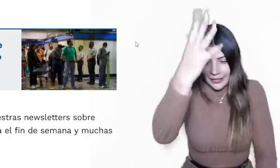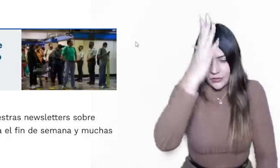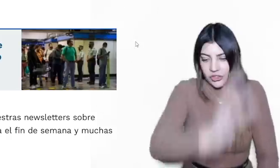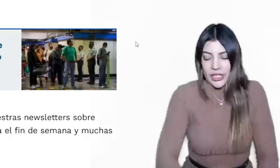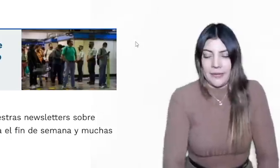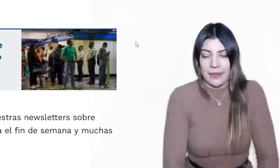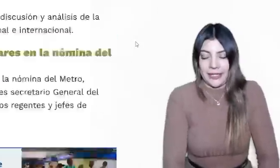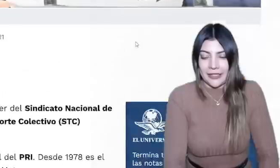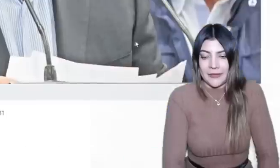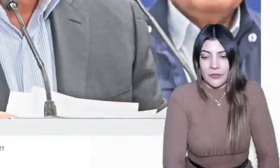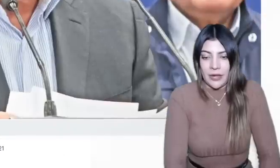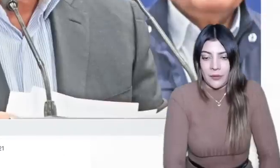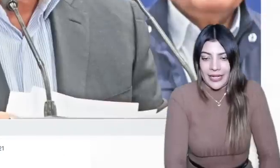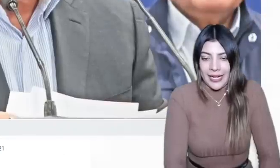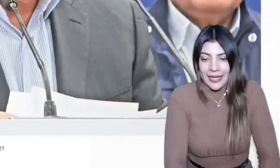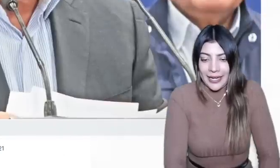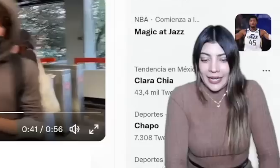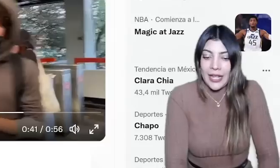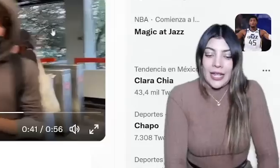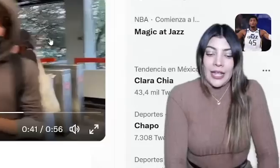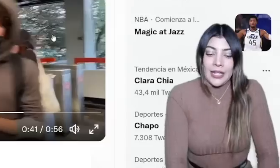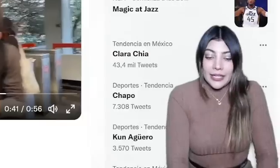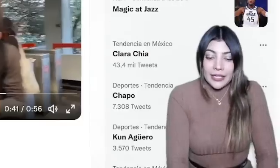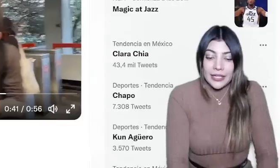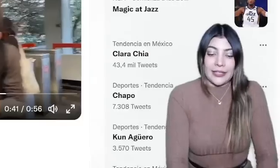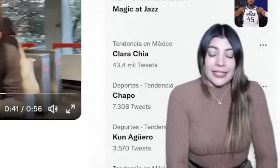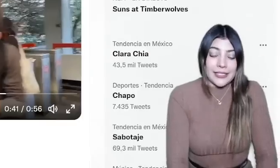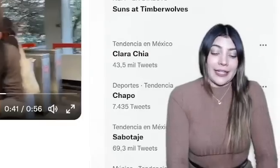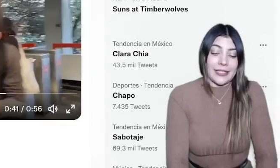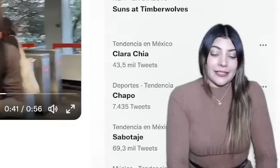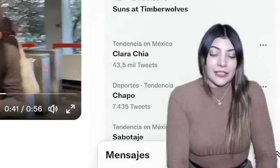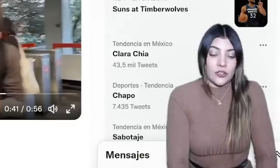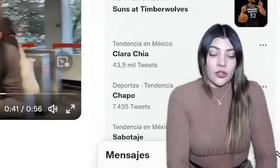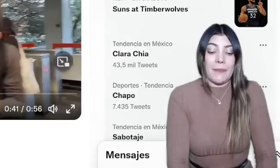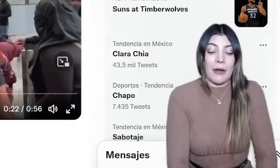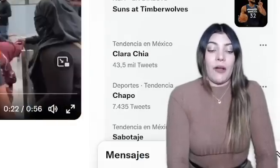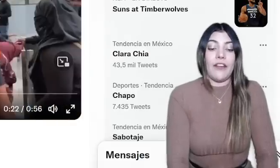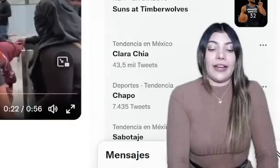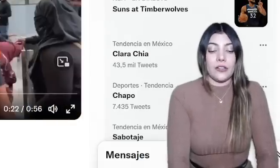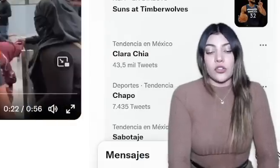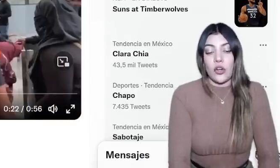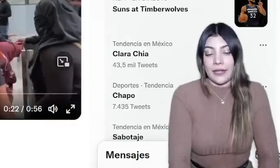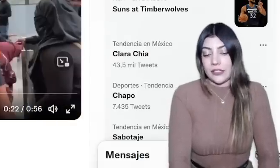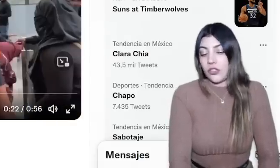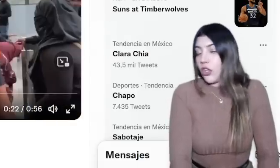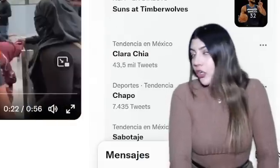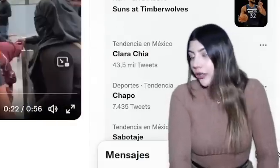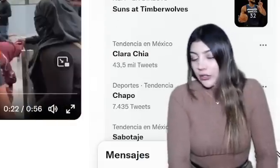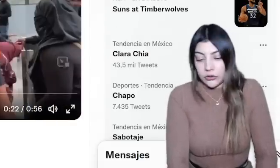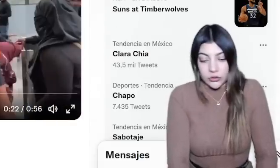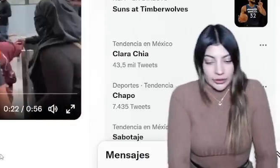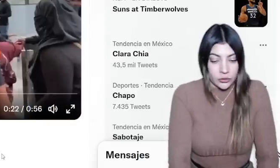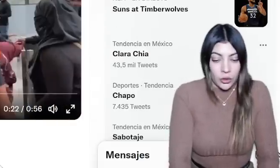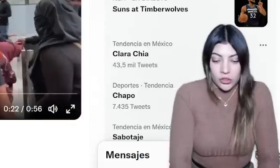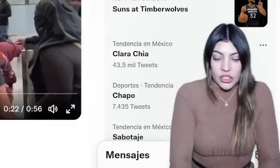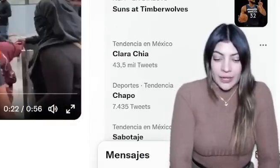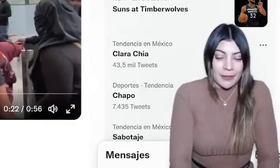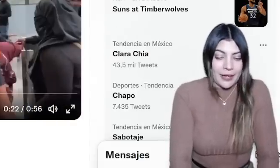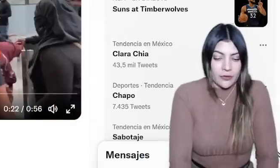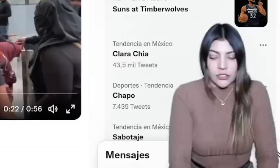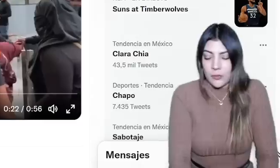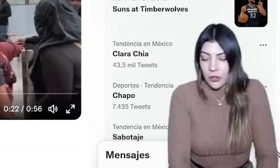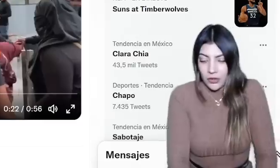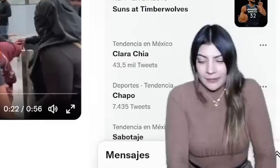nada. Ahí los tiene para que reciban una buena lana. Y dicen que este señor le pagó a varios jóvenes. No digo que no, que todos